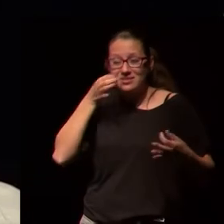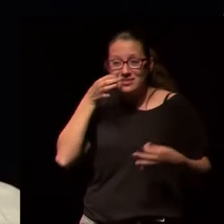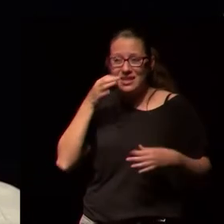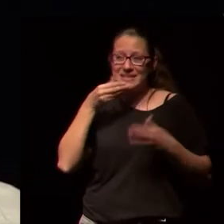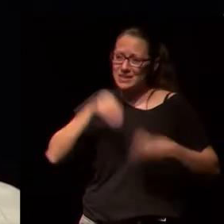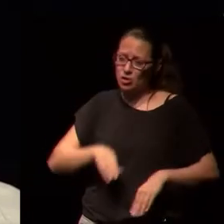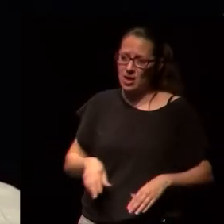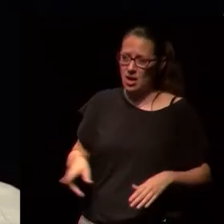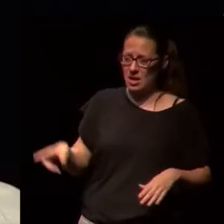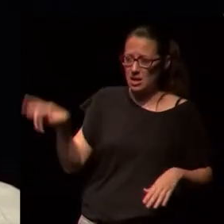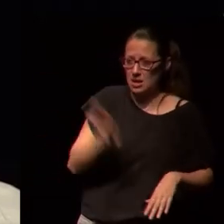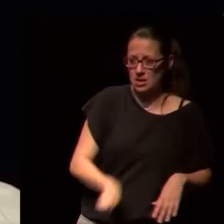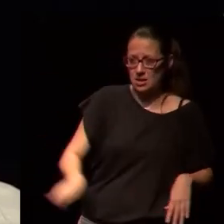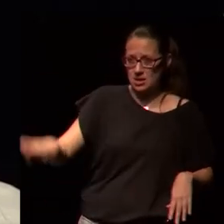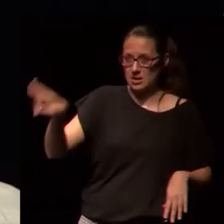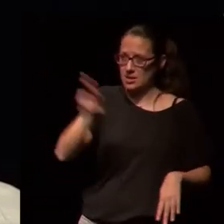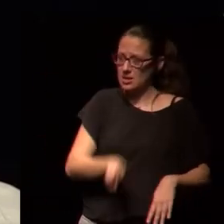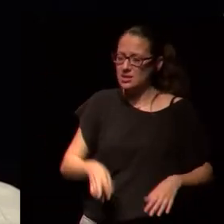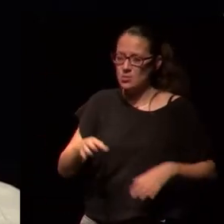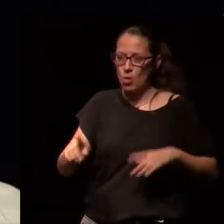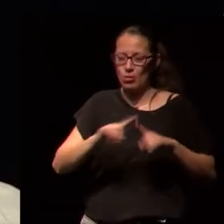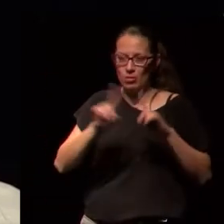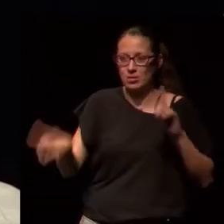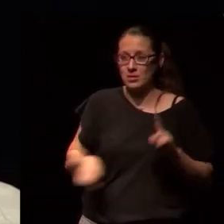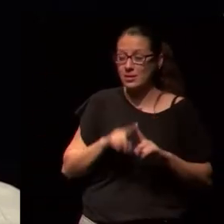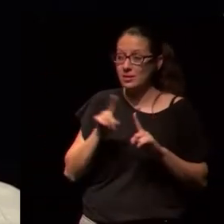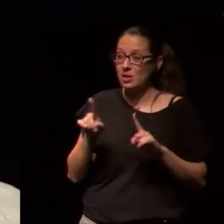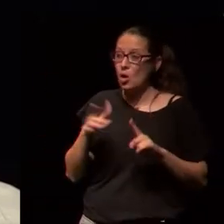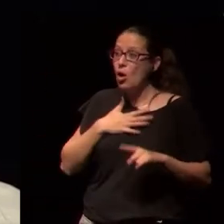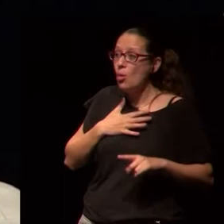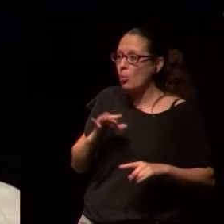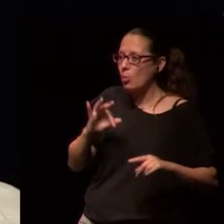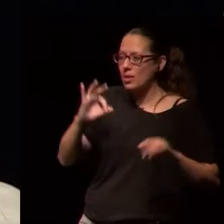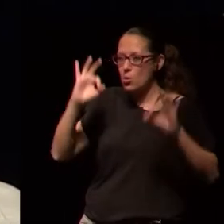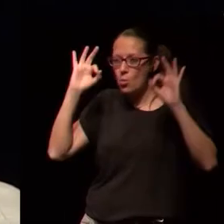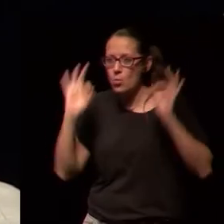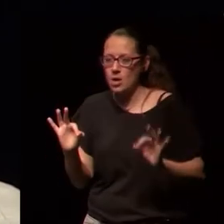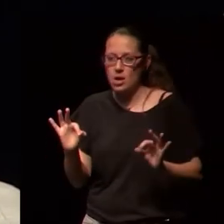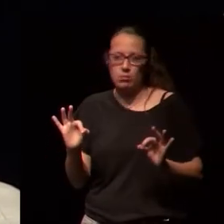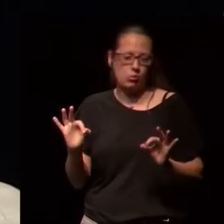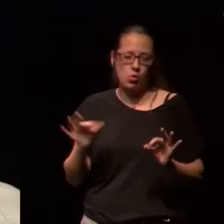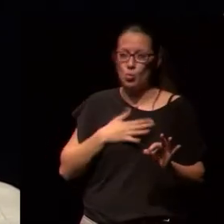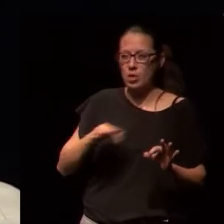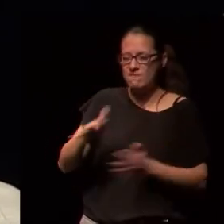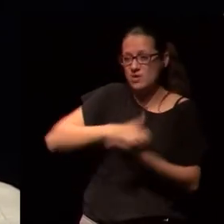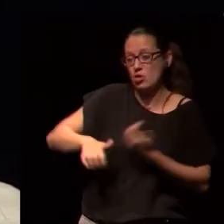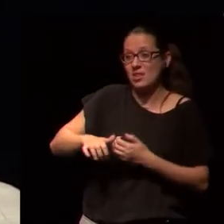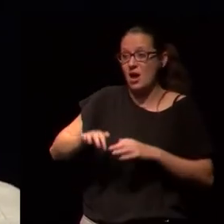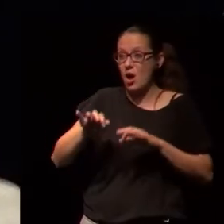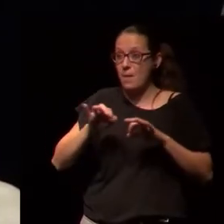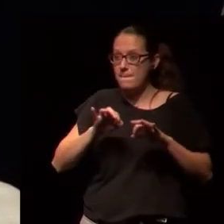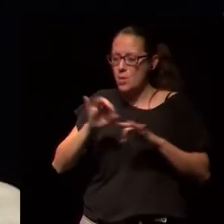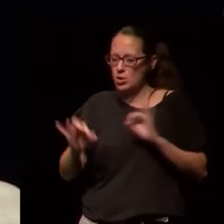constante, quizás no de manera idéntica, quizás no con la misma violencia organizada, pero